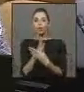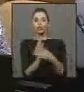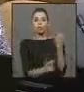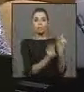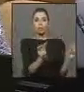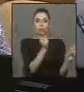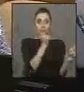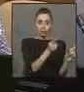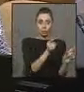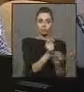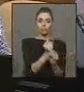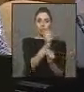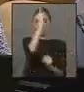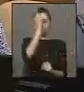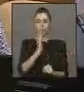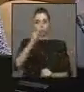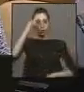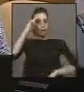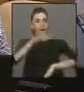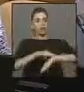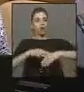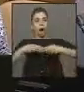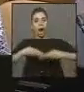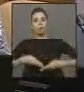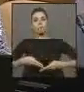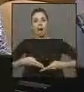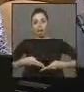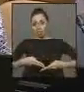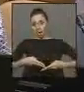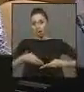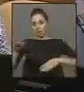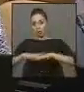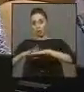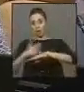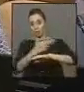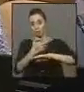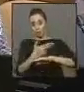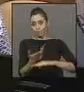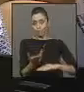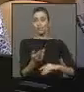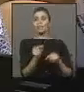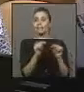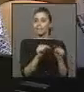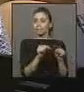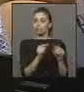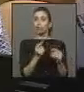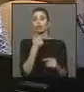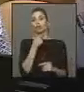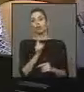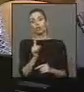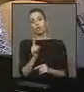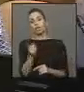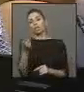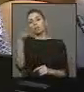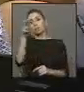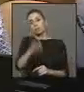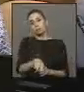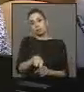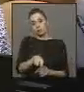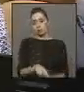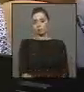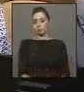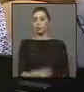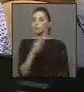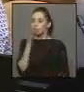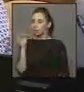denunciados son funcionarios de la Armada. Por cierto, esperamos que hechos como estos no vuelvan a ocurrir.